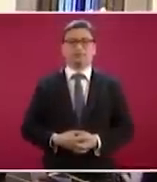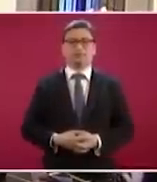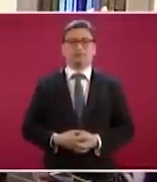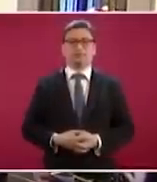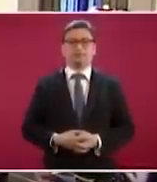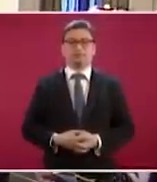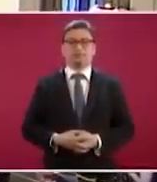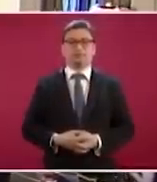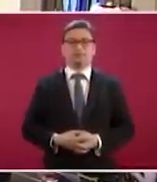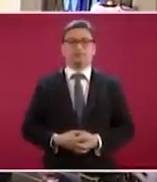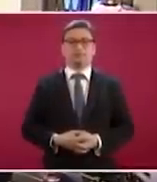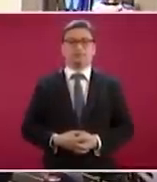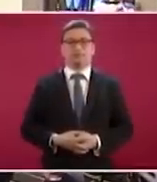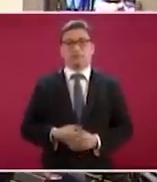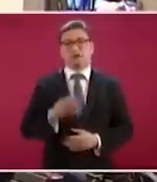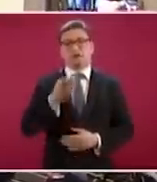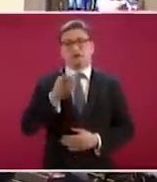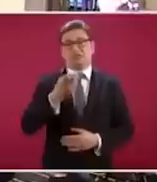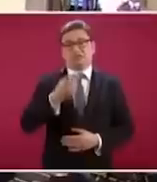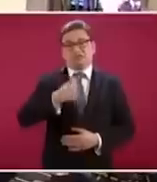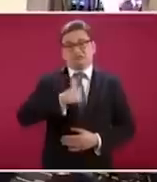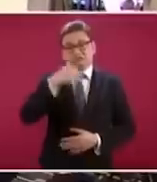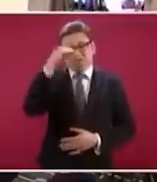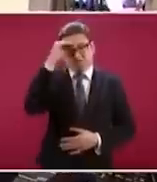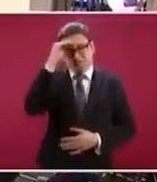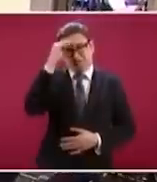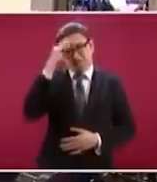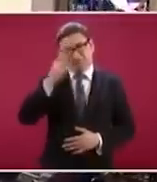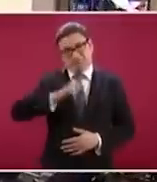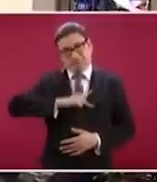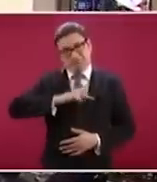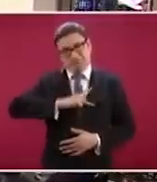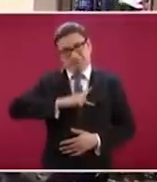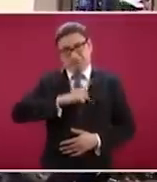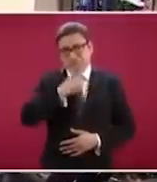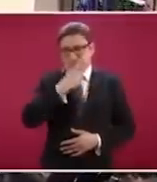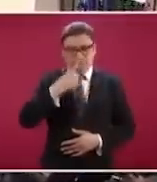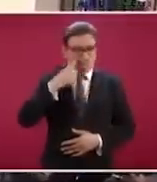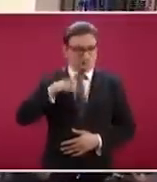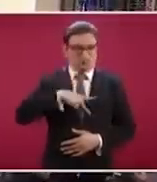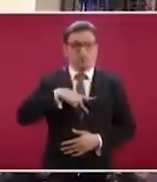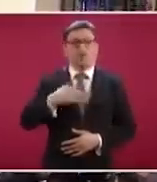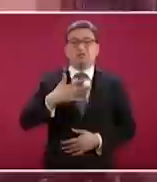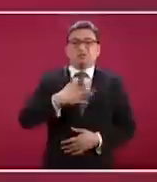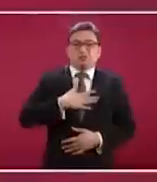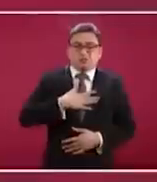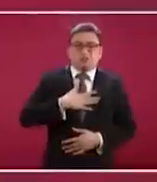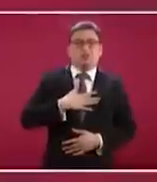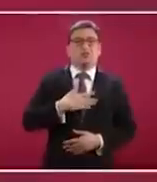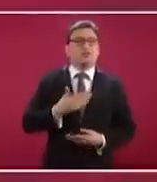ese es mi pensamiento. Y yo he sido opositor